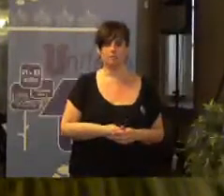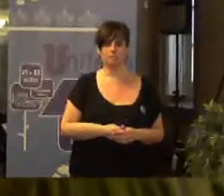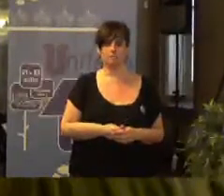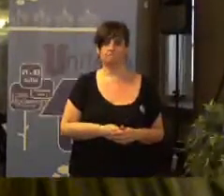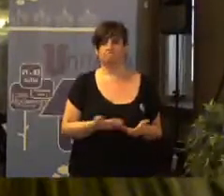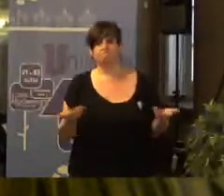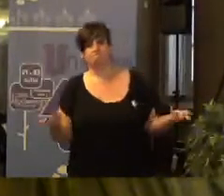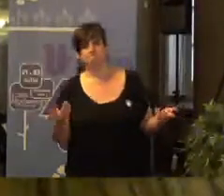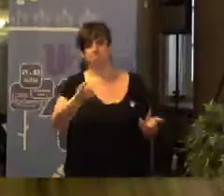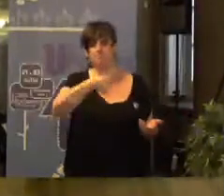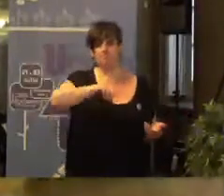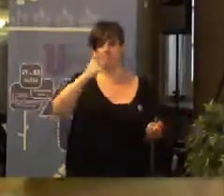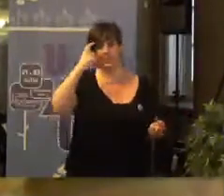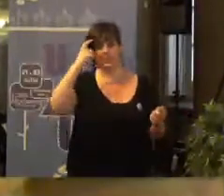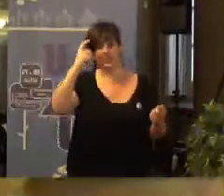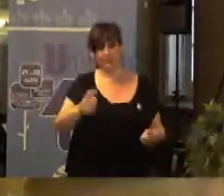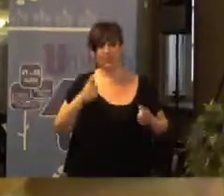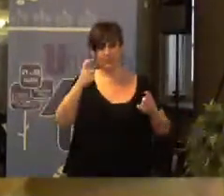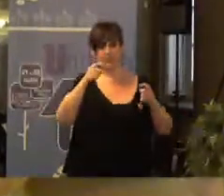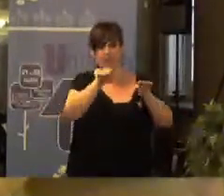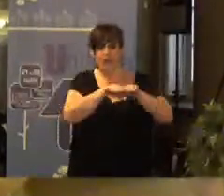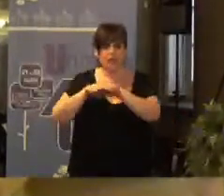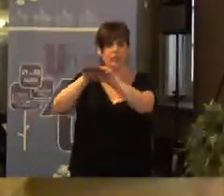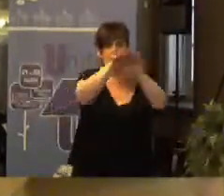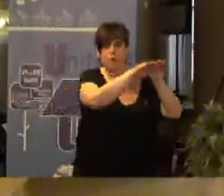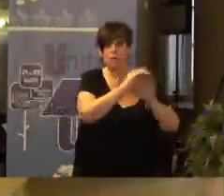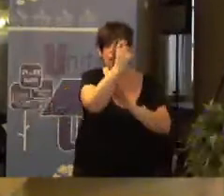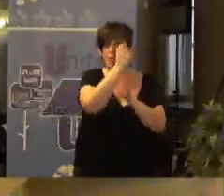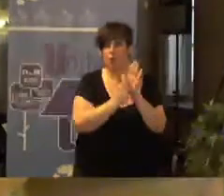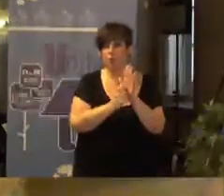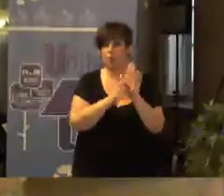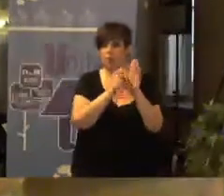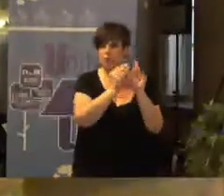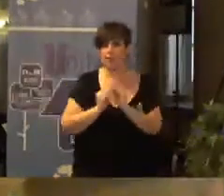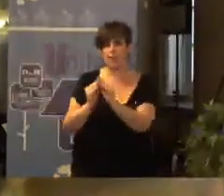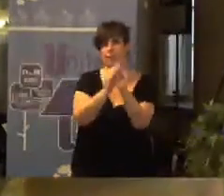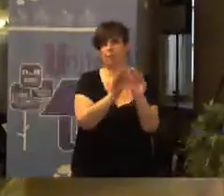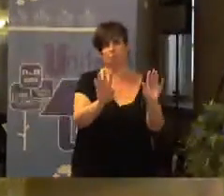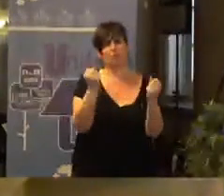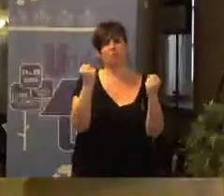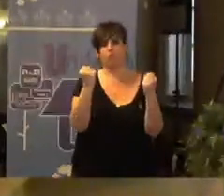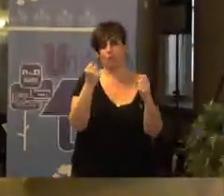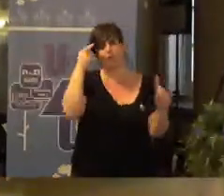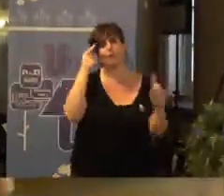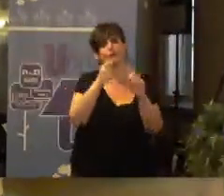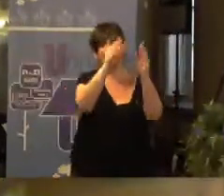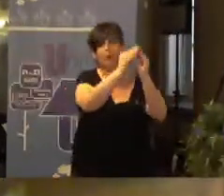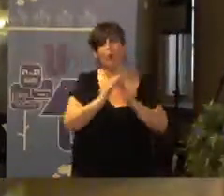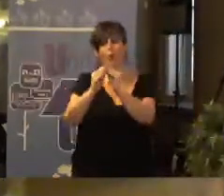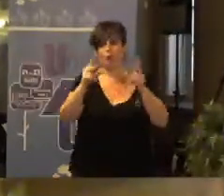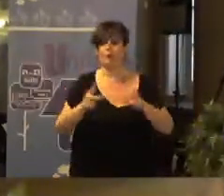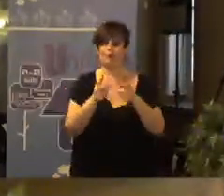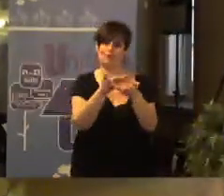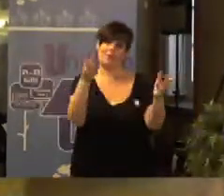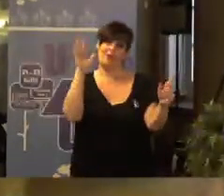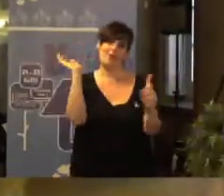arredor, tal vez, de poucos elementos en común, pero moi poderosos, que son capaces de concertar ese consenso social na representación política